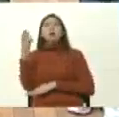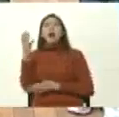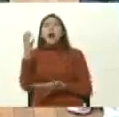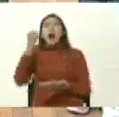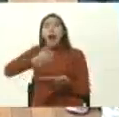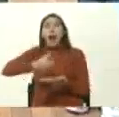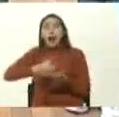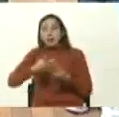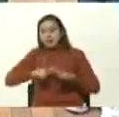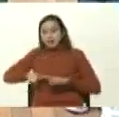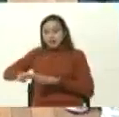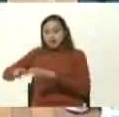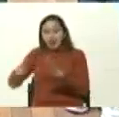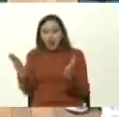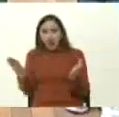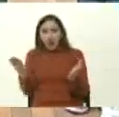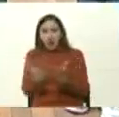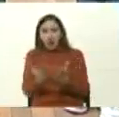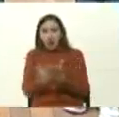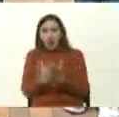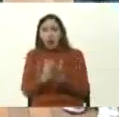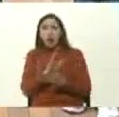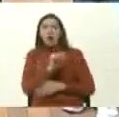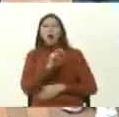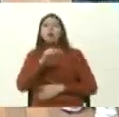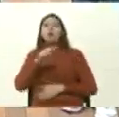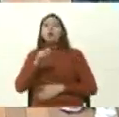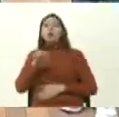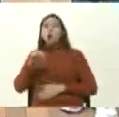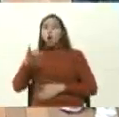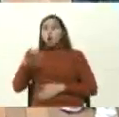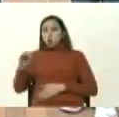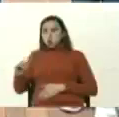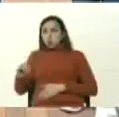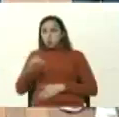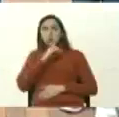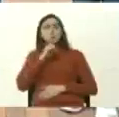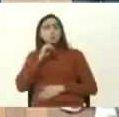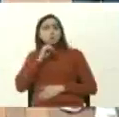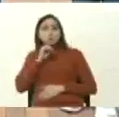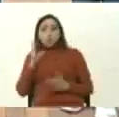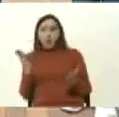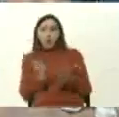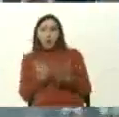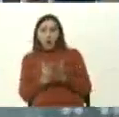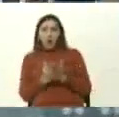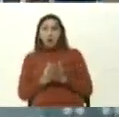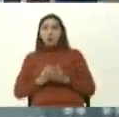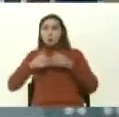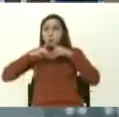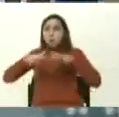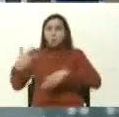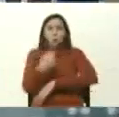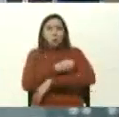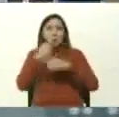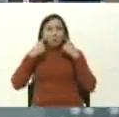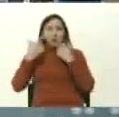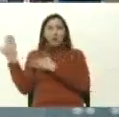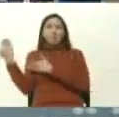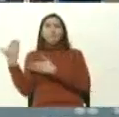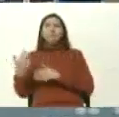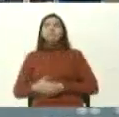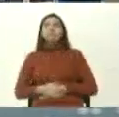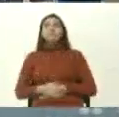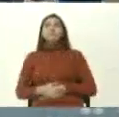en la unidad educativa Miguel Antonio Caro, justamente afianzando el plan de vacunación. Adelante, Carlos.